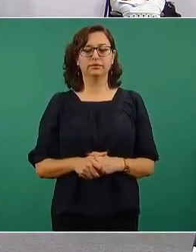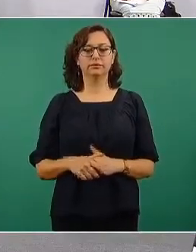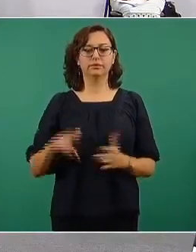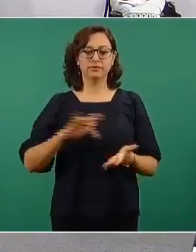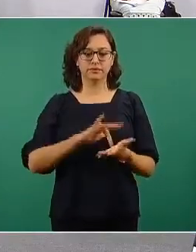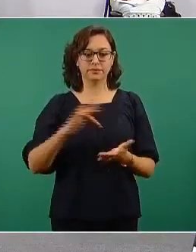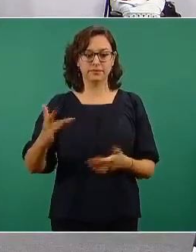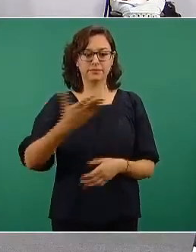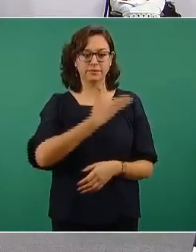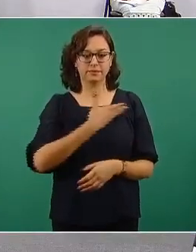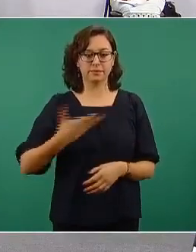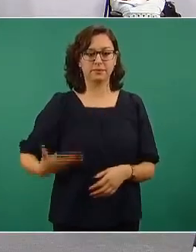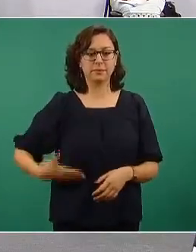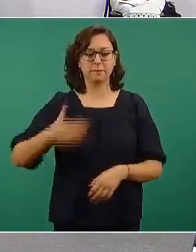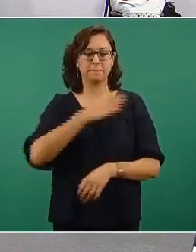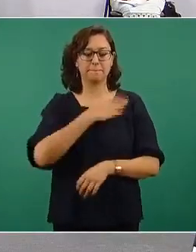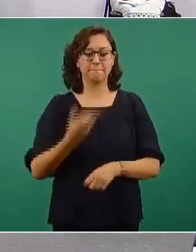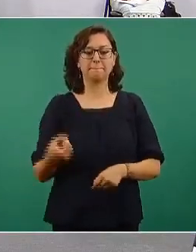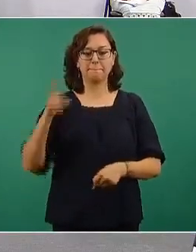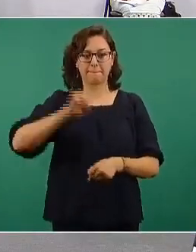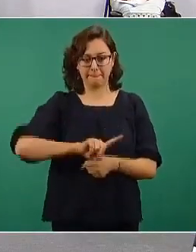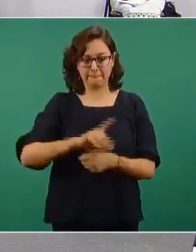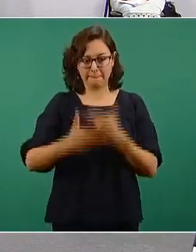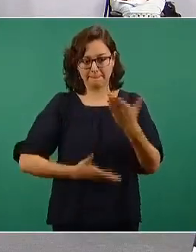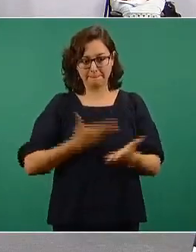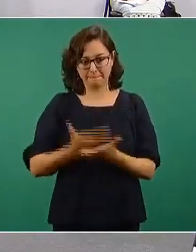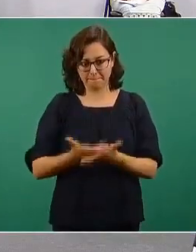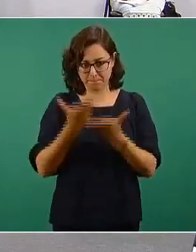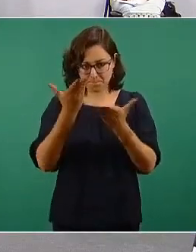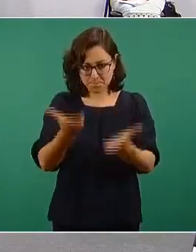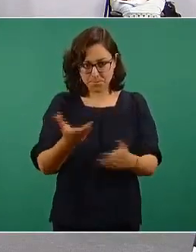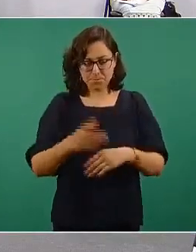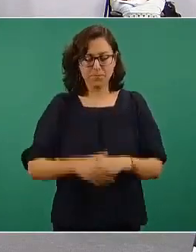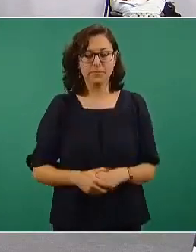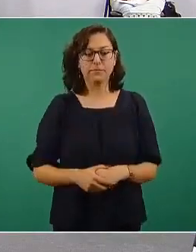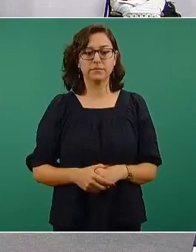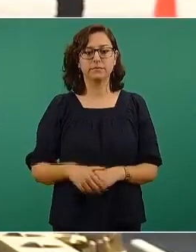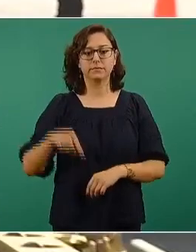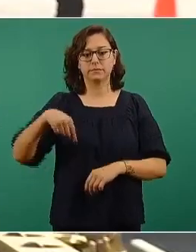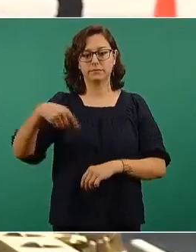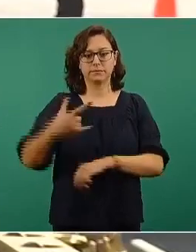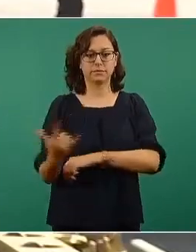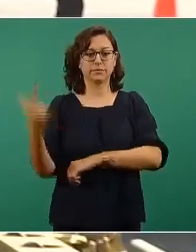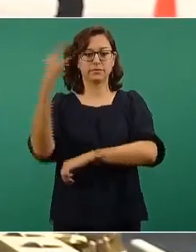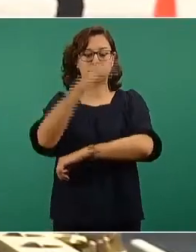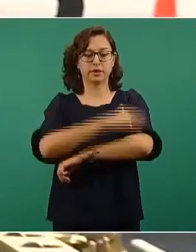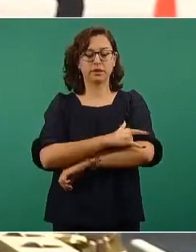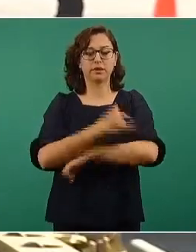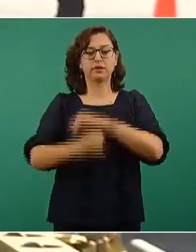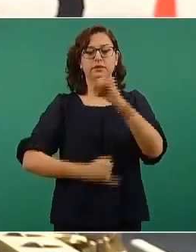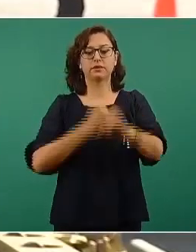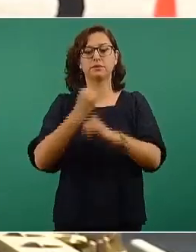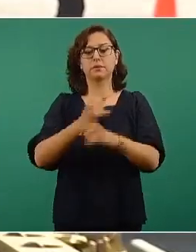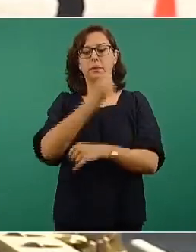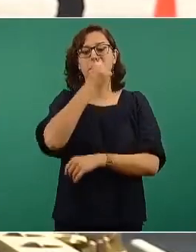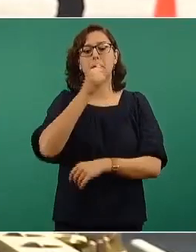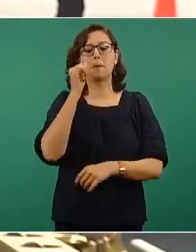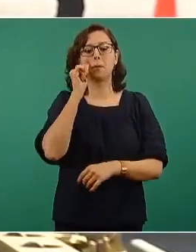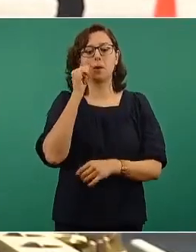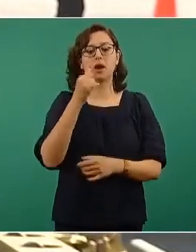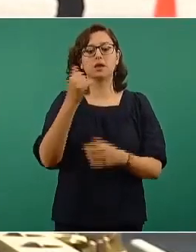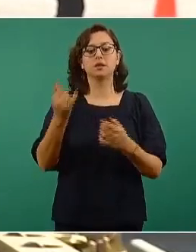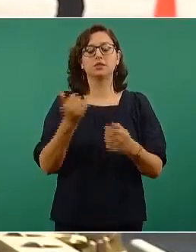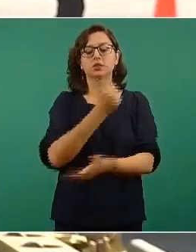Gracias señor presidente, buenos días tenga usted. Estamos aquí en el Aeropuerto Internacional Benito Juárez de la Ciudad de